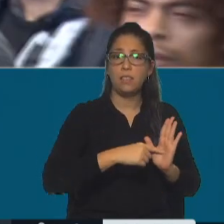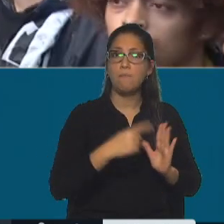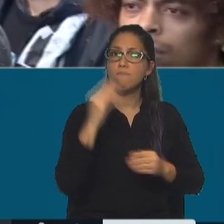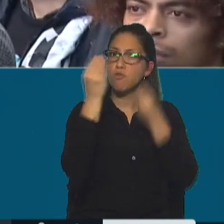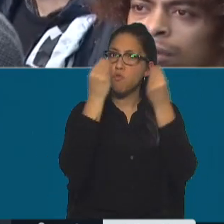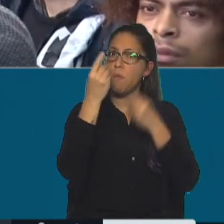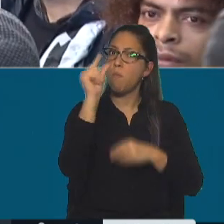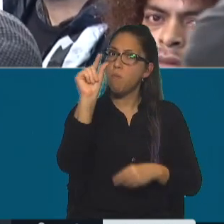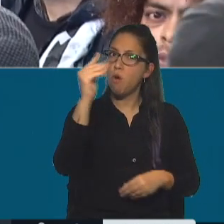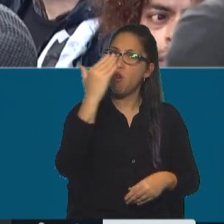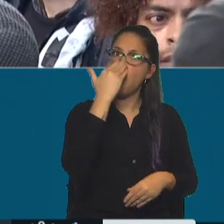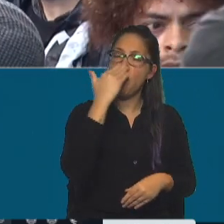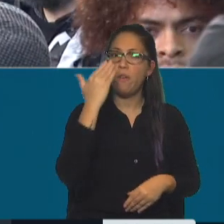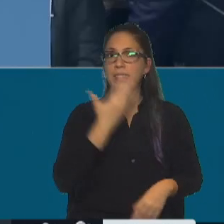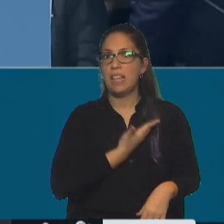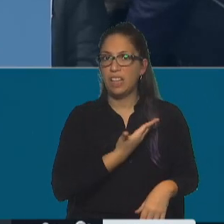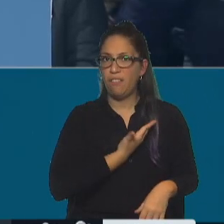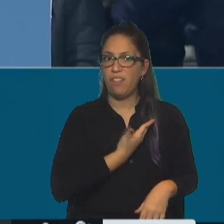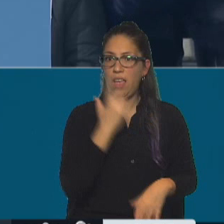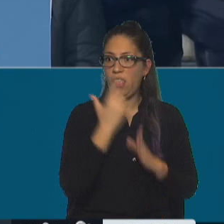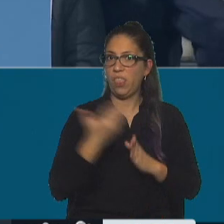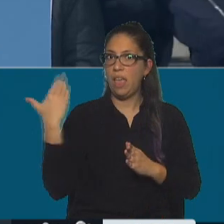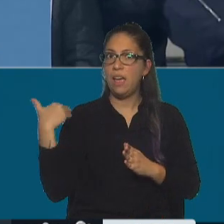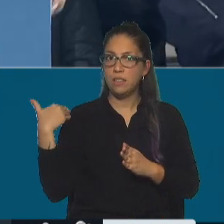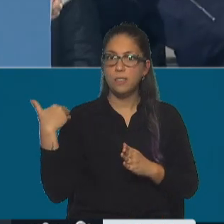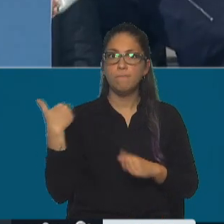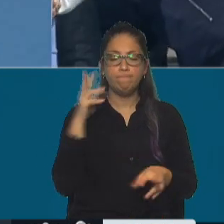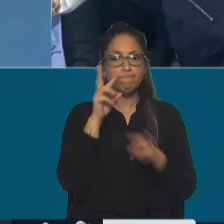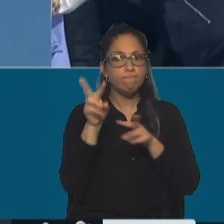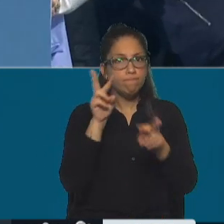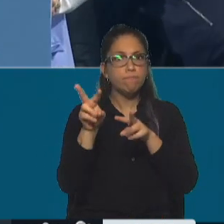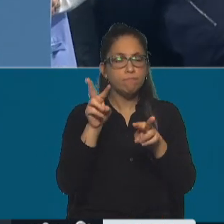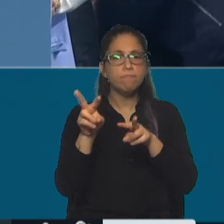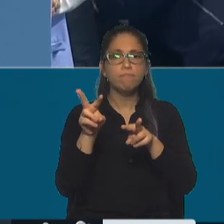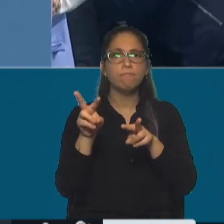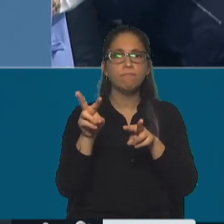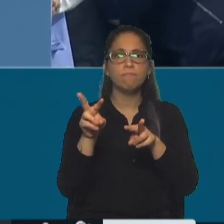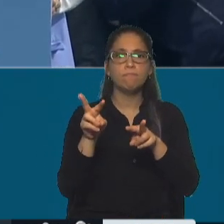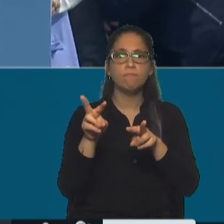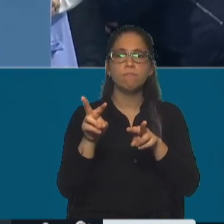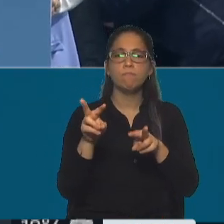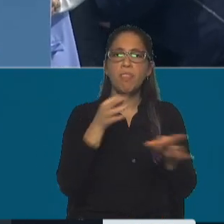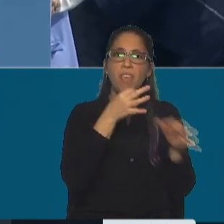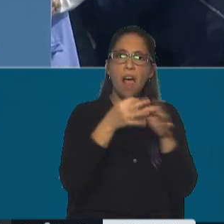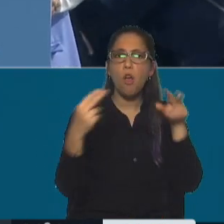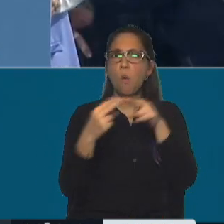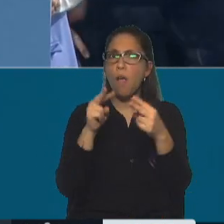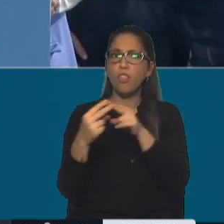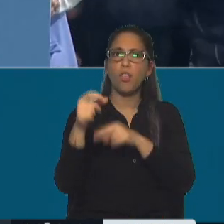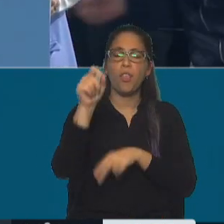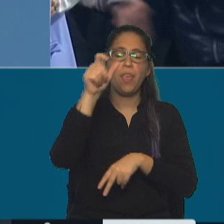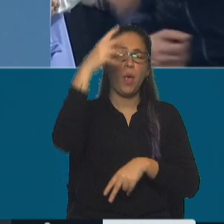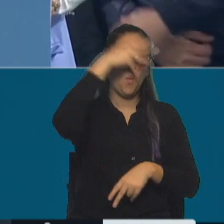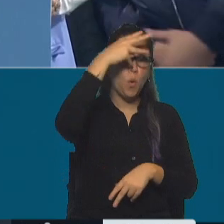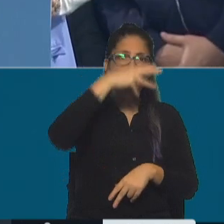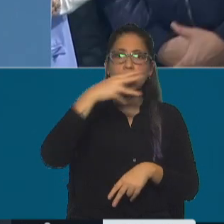un poco Santa Fe también. Estos últimos días conocimos muchos encuentros y también diálogos entre Patricia Bullrich y